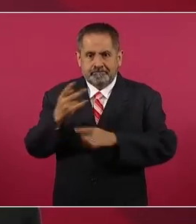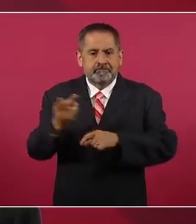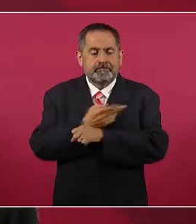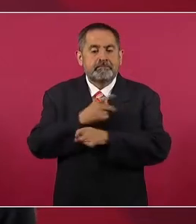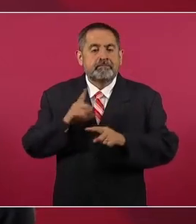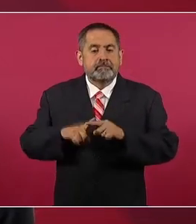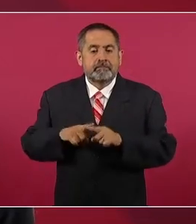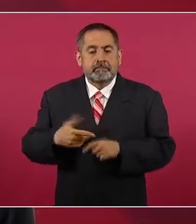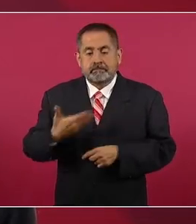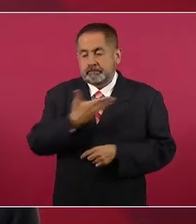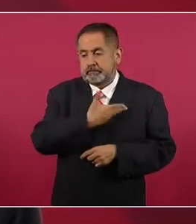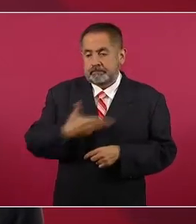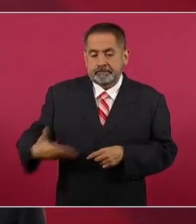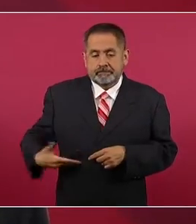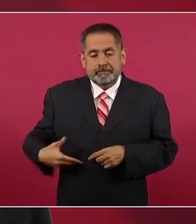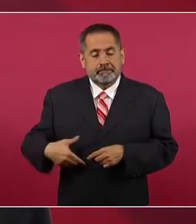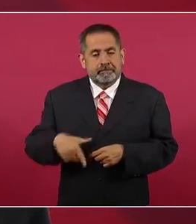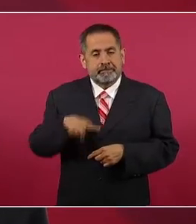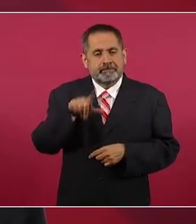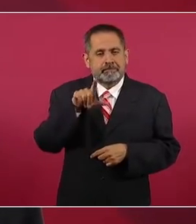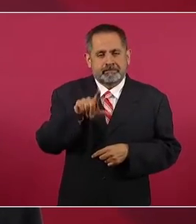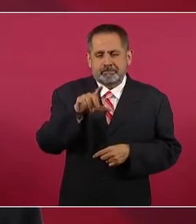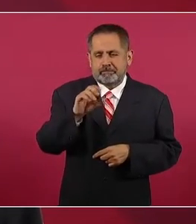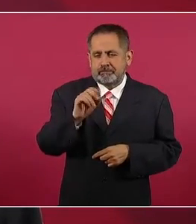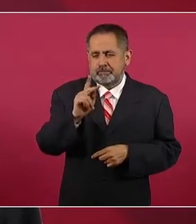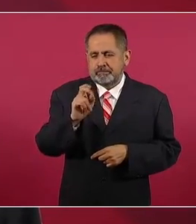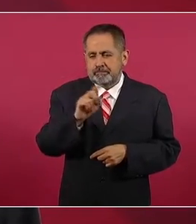desde el presidente López Mateos,